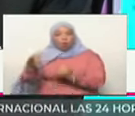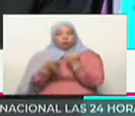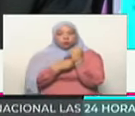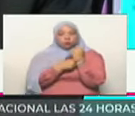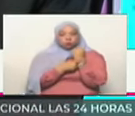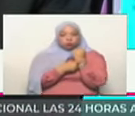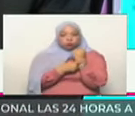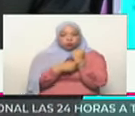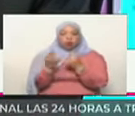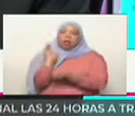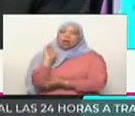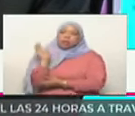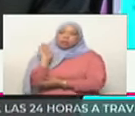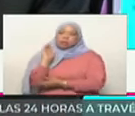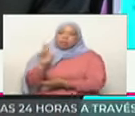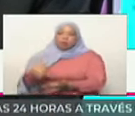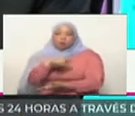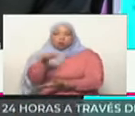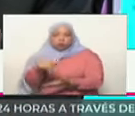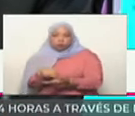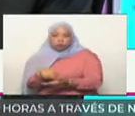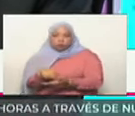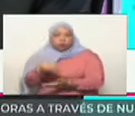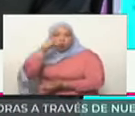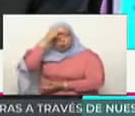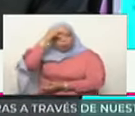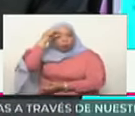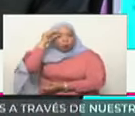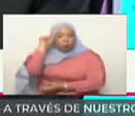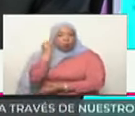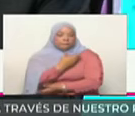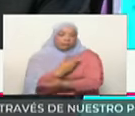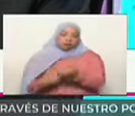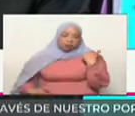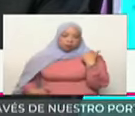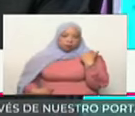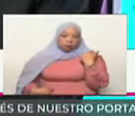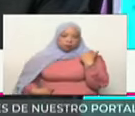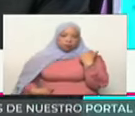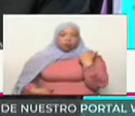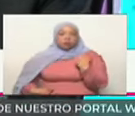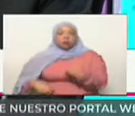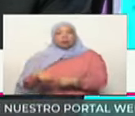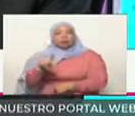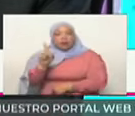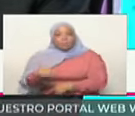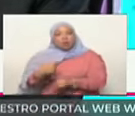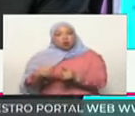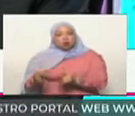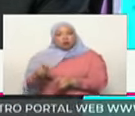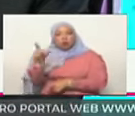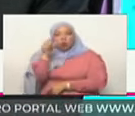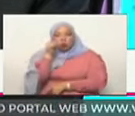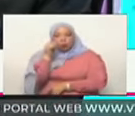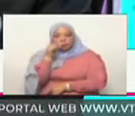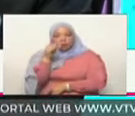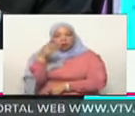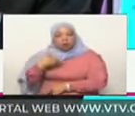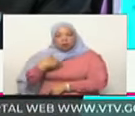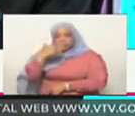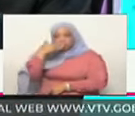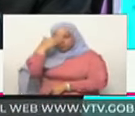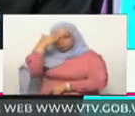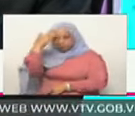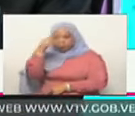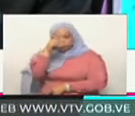en la Asamblea Nacional, cuando Julio Borges fue presidente de la Asamblea Nacional, cuando Ramos Alú fue presidente de la Asamblea Nacional, ¿sacaron